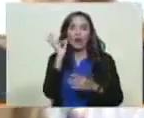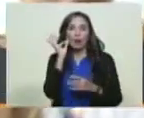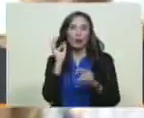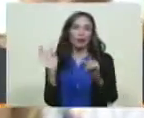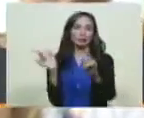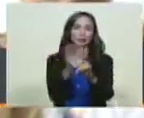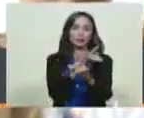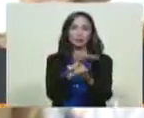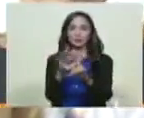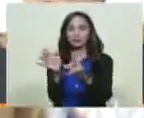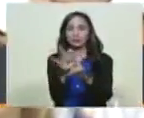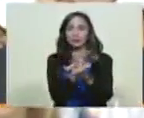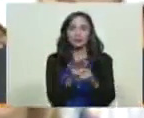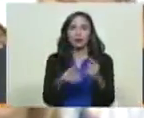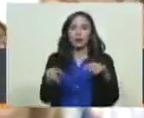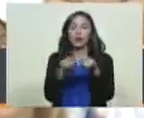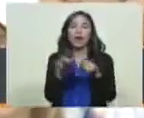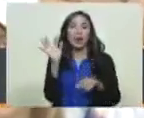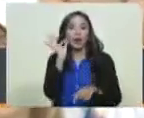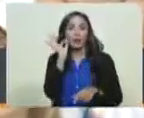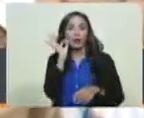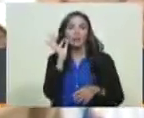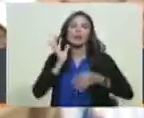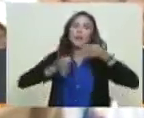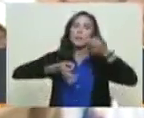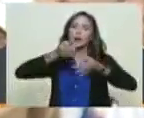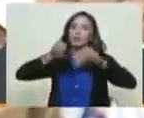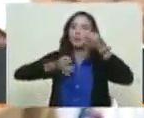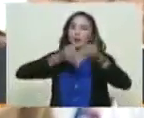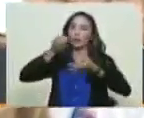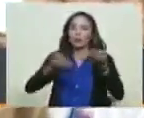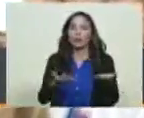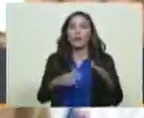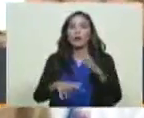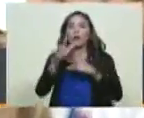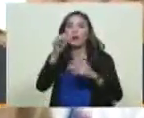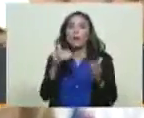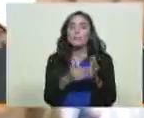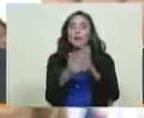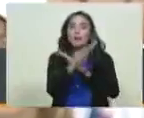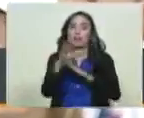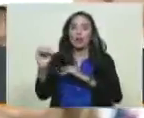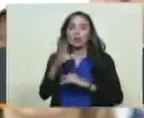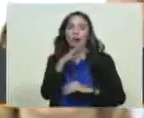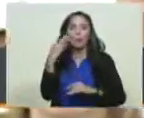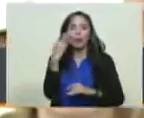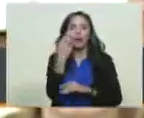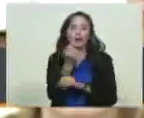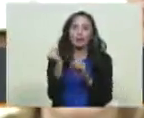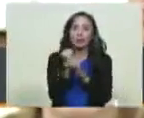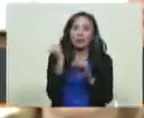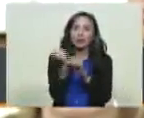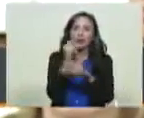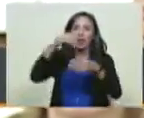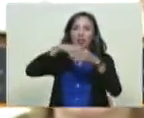entonces maría león nos decía que hay 3500 mujeres amas de casa que no son